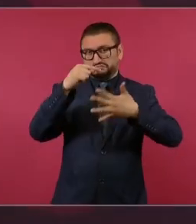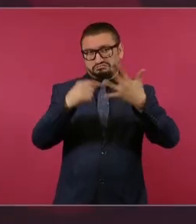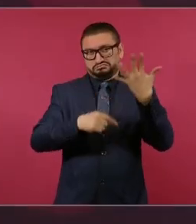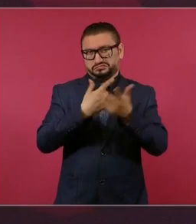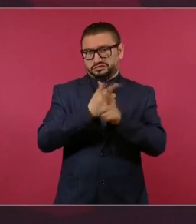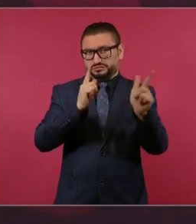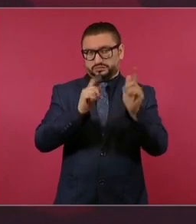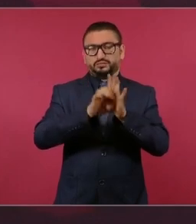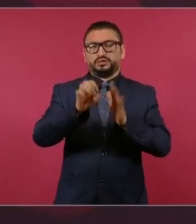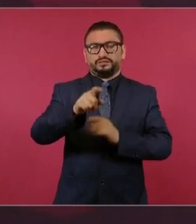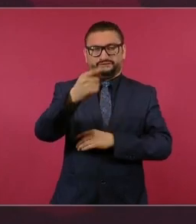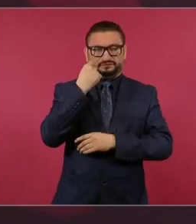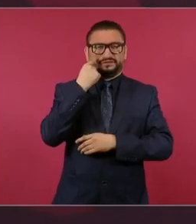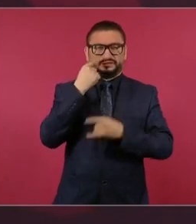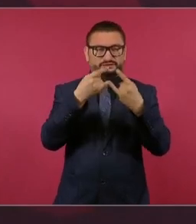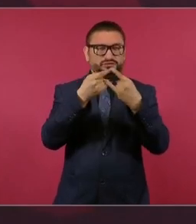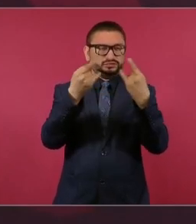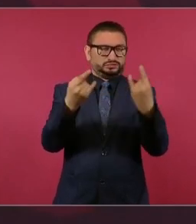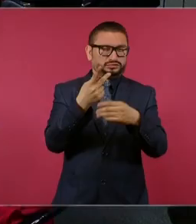Fíjense la historia.